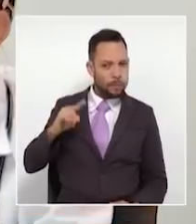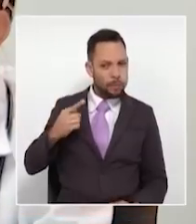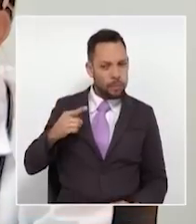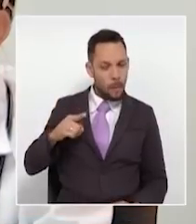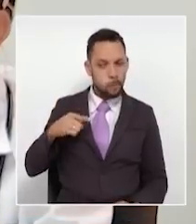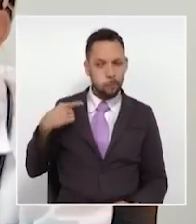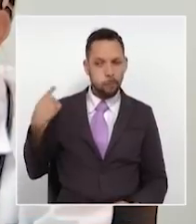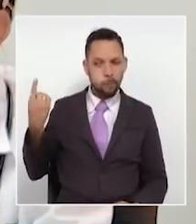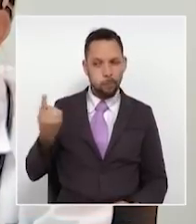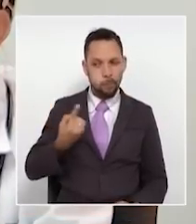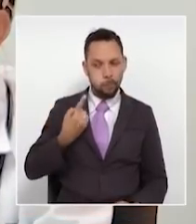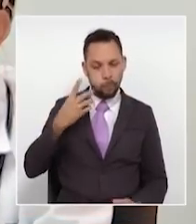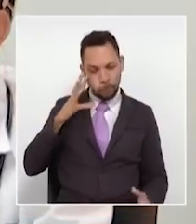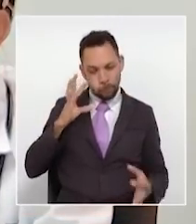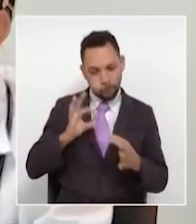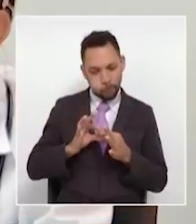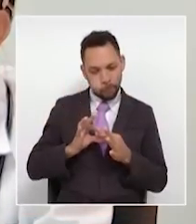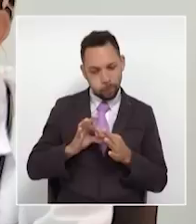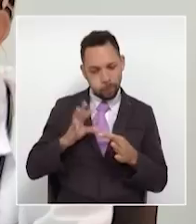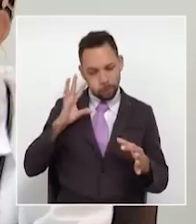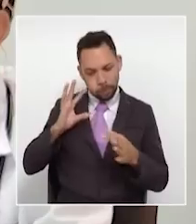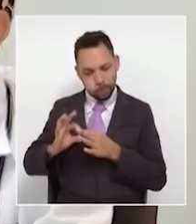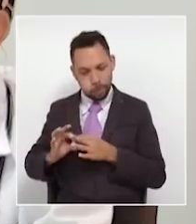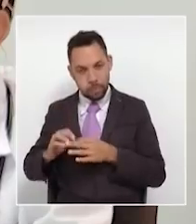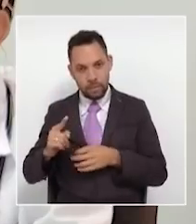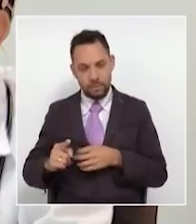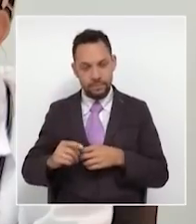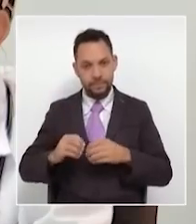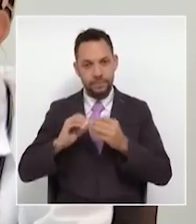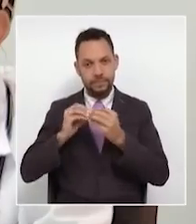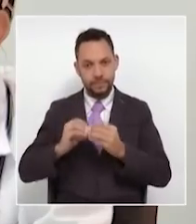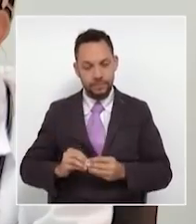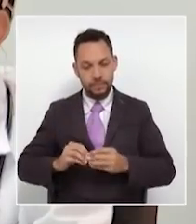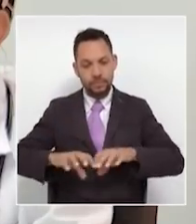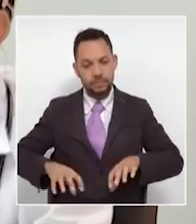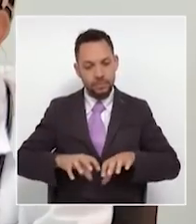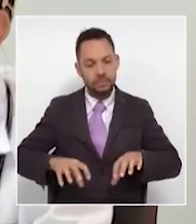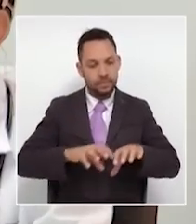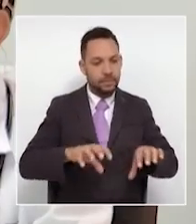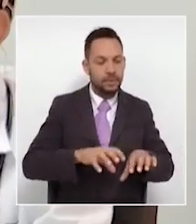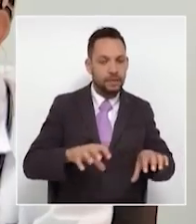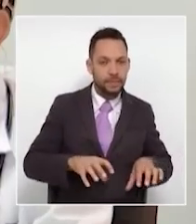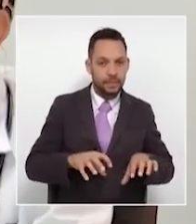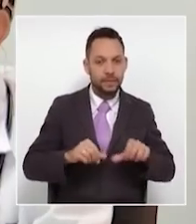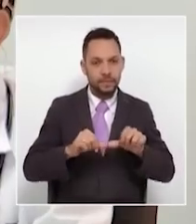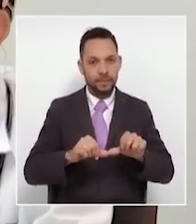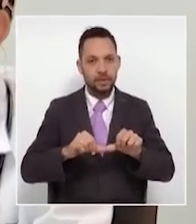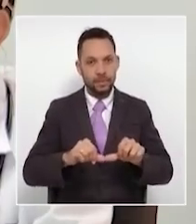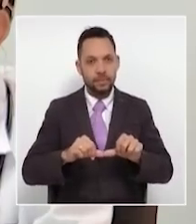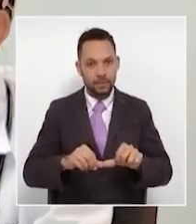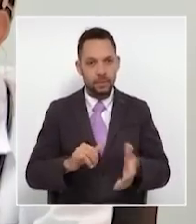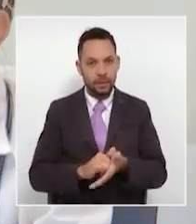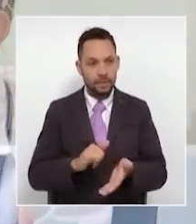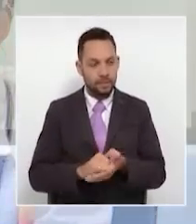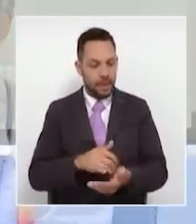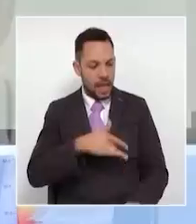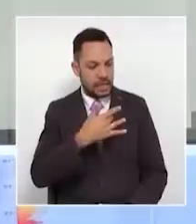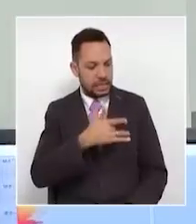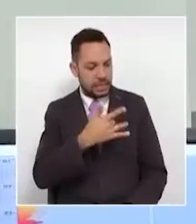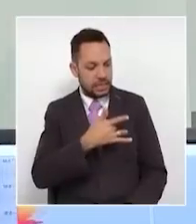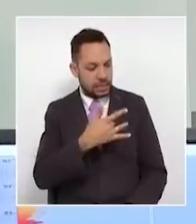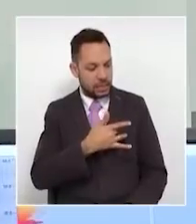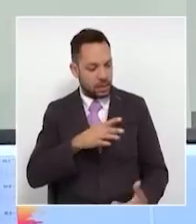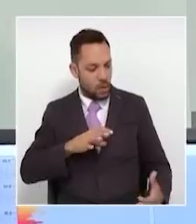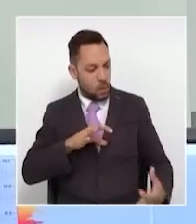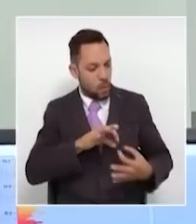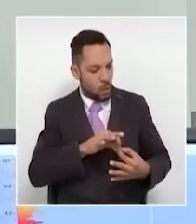están muy asociados no solo a la función cognitiva sino a síntomas emocionales y la